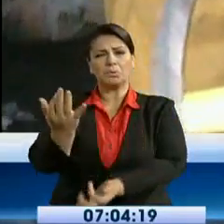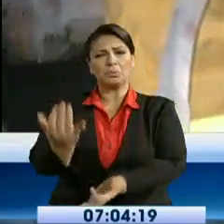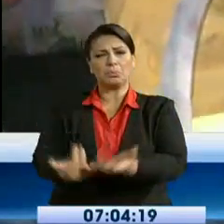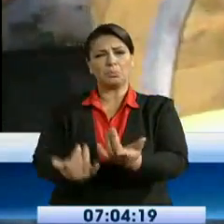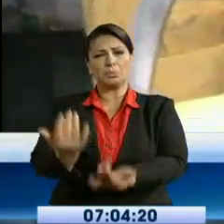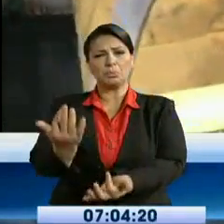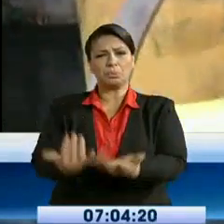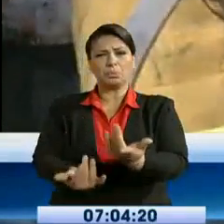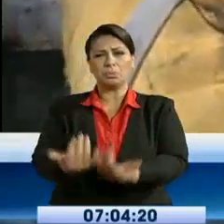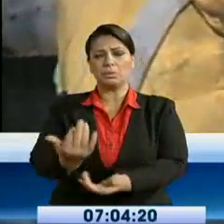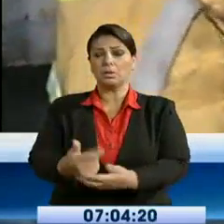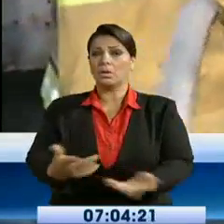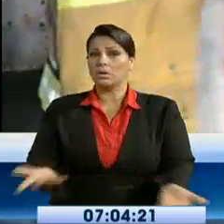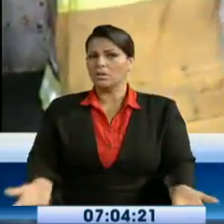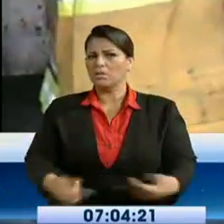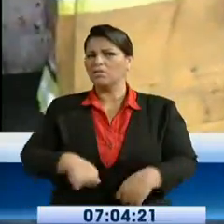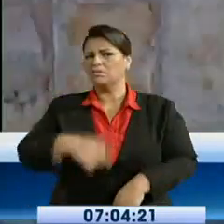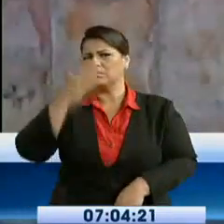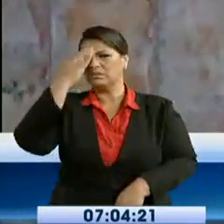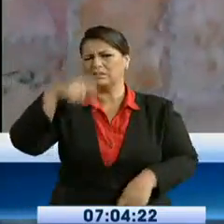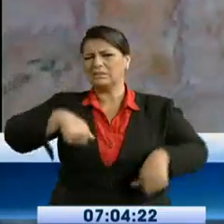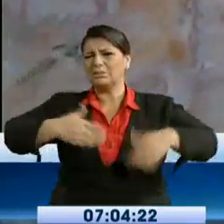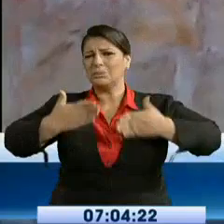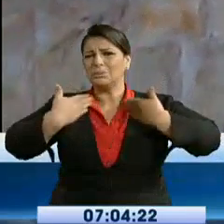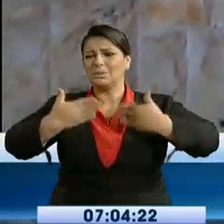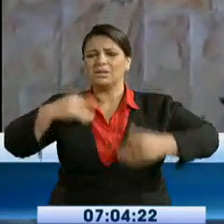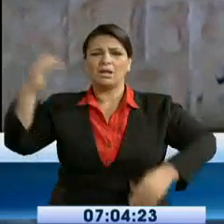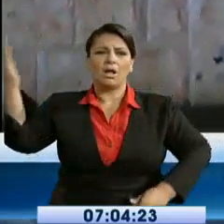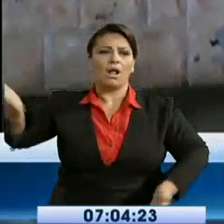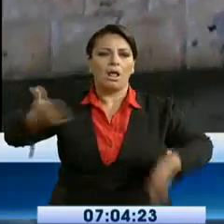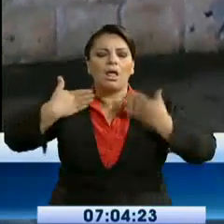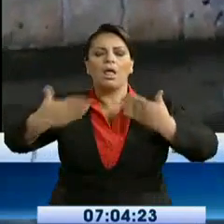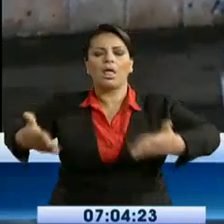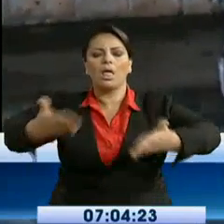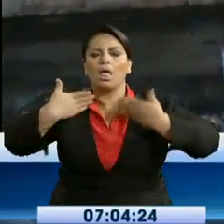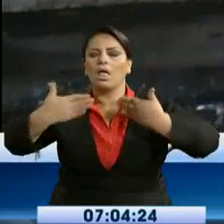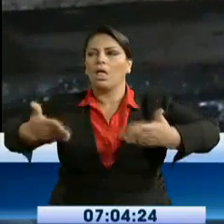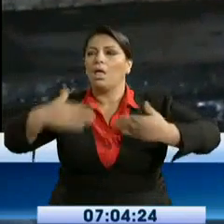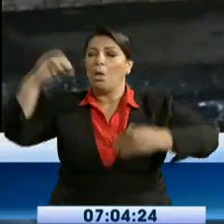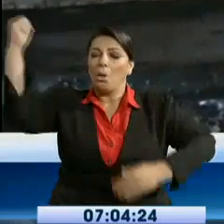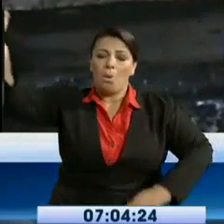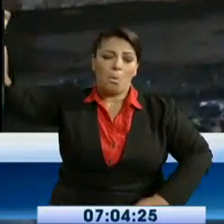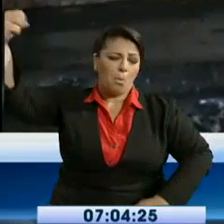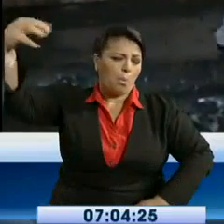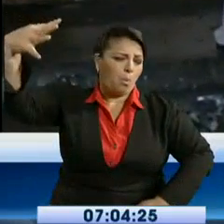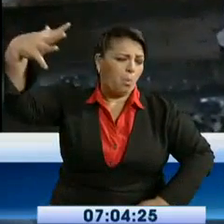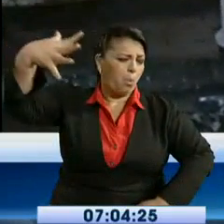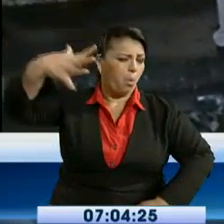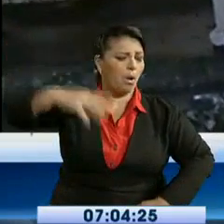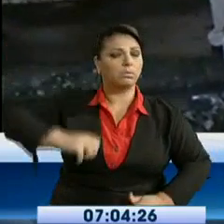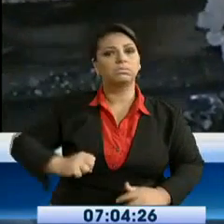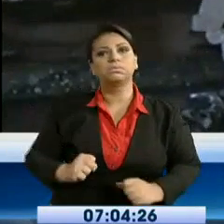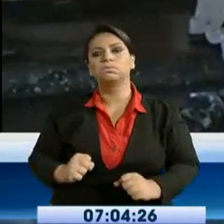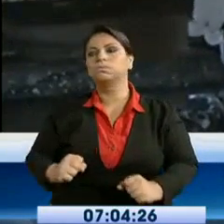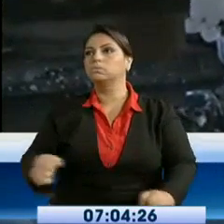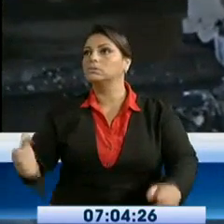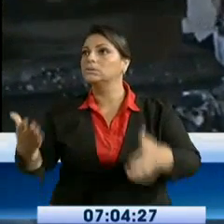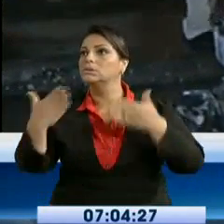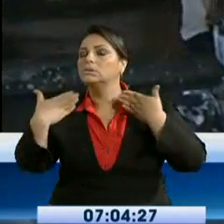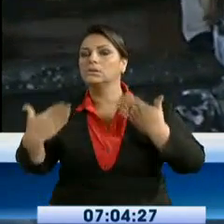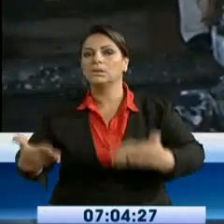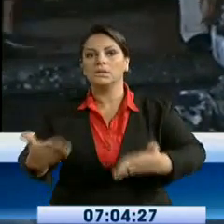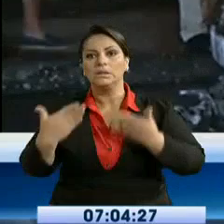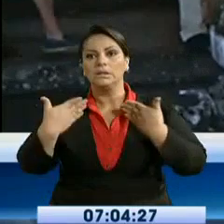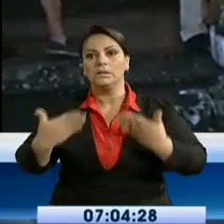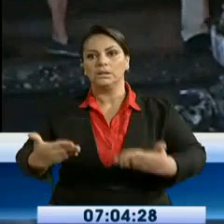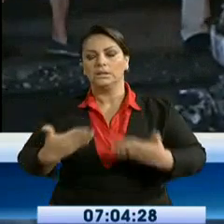Que el calor está, pero... Terrible, terrible. Dios. Sí. Yo creo que los carros calientan normalmente, pero como que ahora como que se calientan mucho más. Y